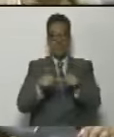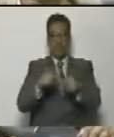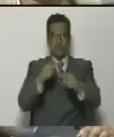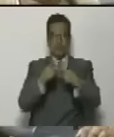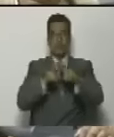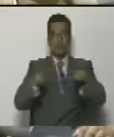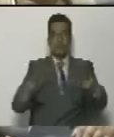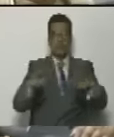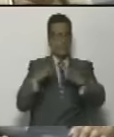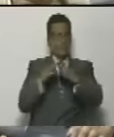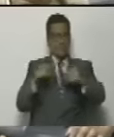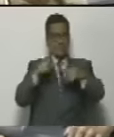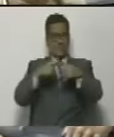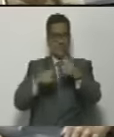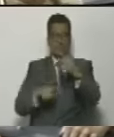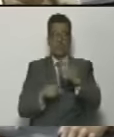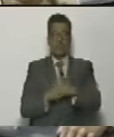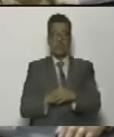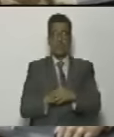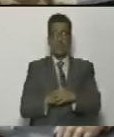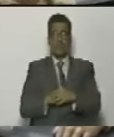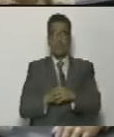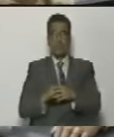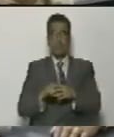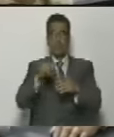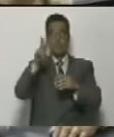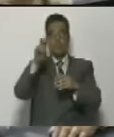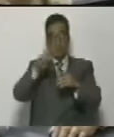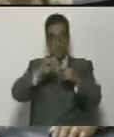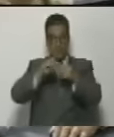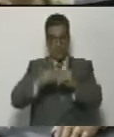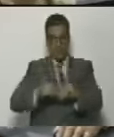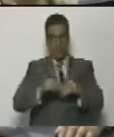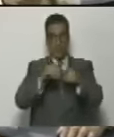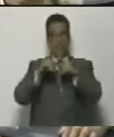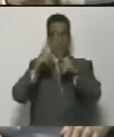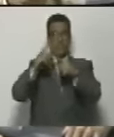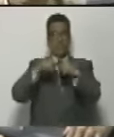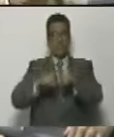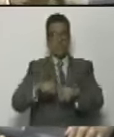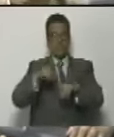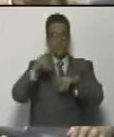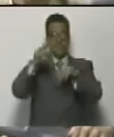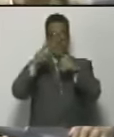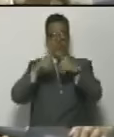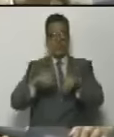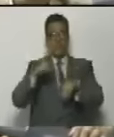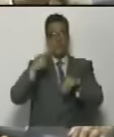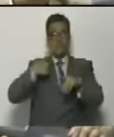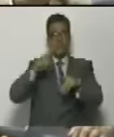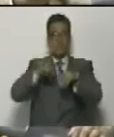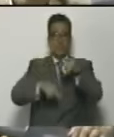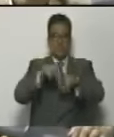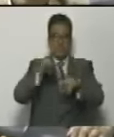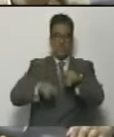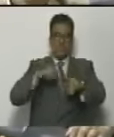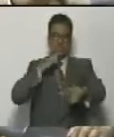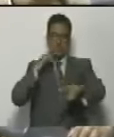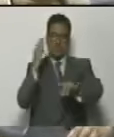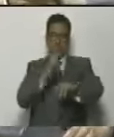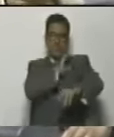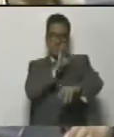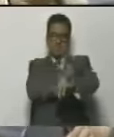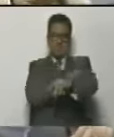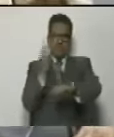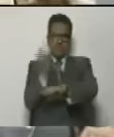paz por sobre todas las cosas. El nuevo modelo económico que vamos a construir. Condenar enérgicamente